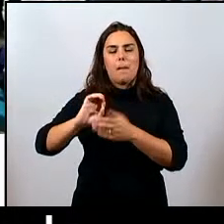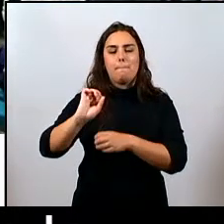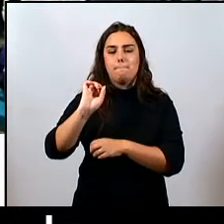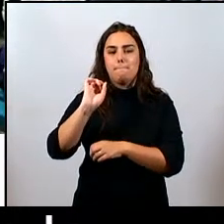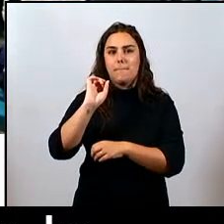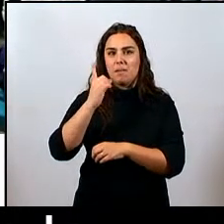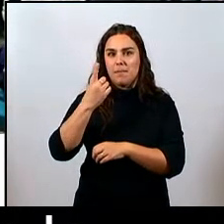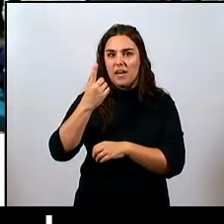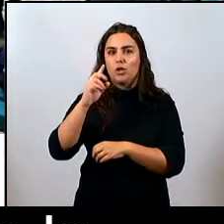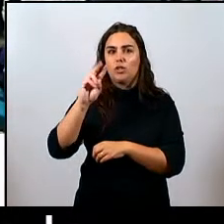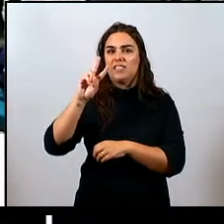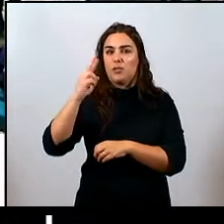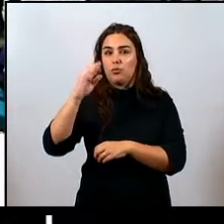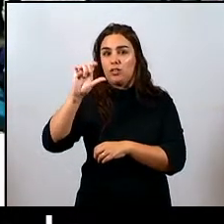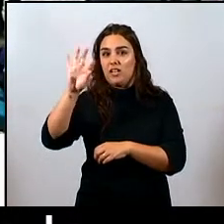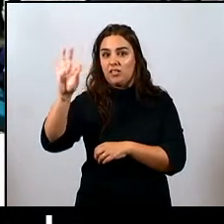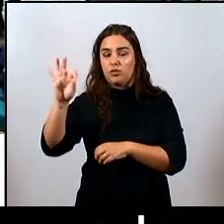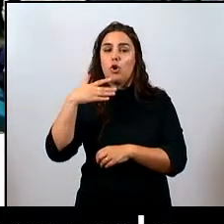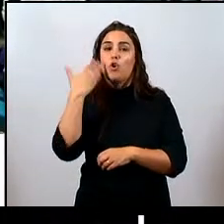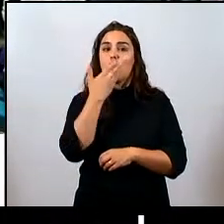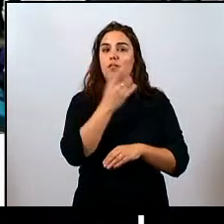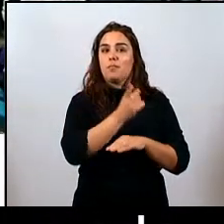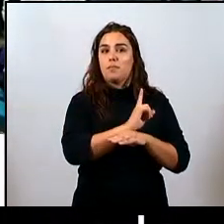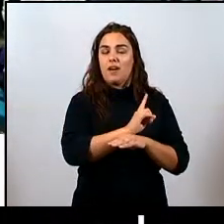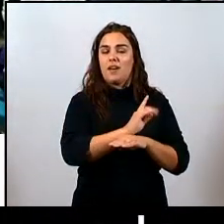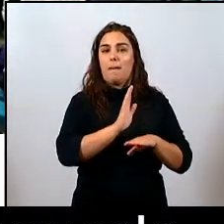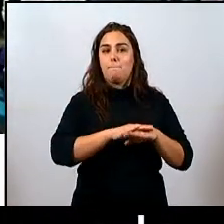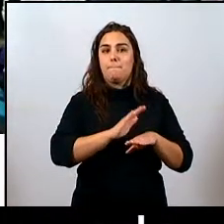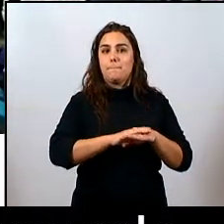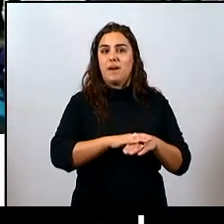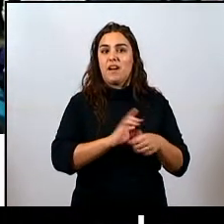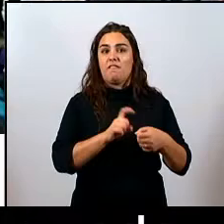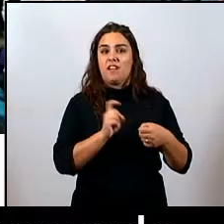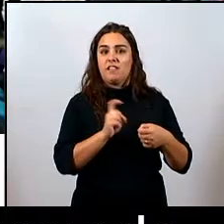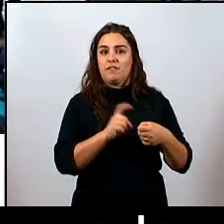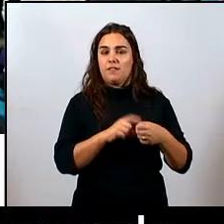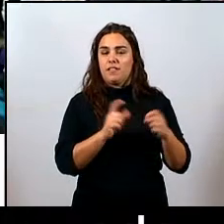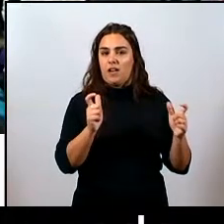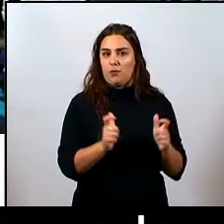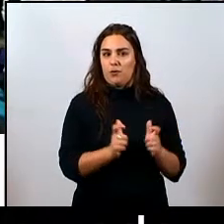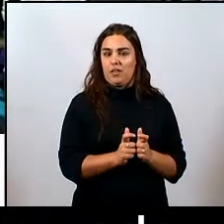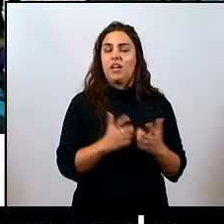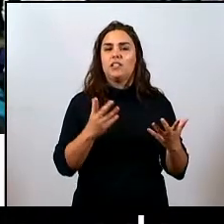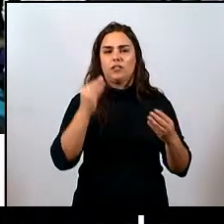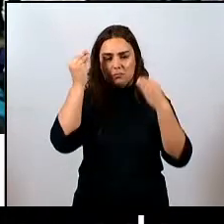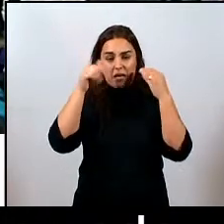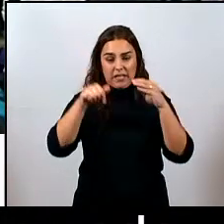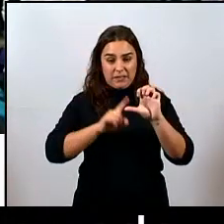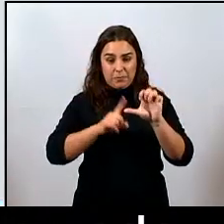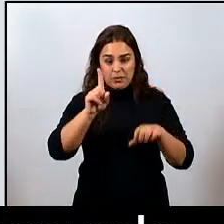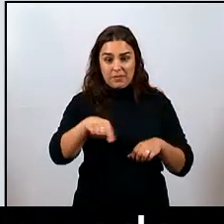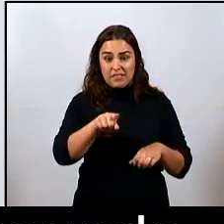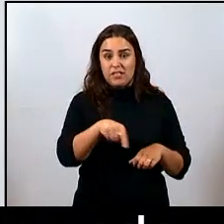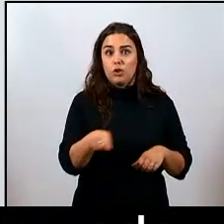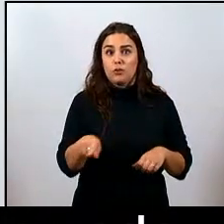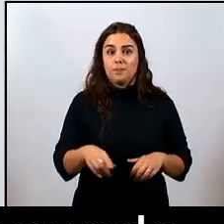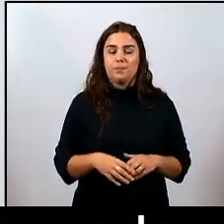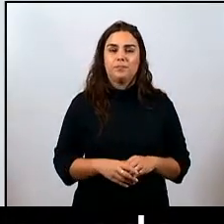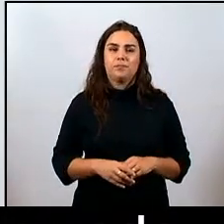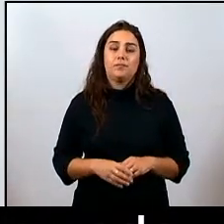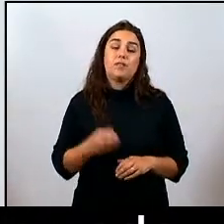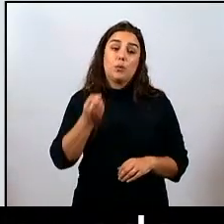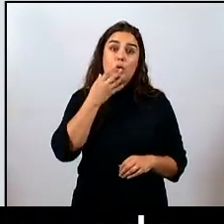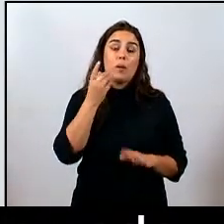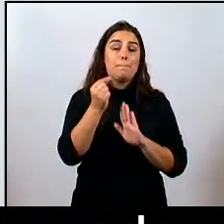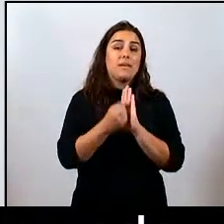y segundo de la ESO en los colegios de primaria para reducir el absentismo. ¿Se está planteando algo parecido aquí en Extremadura? Bueno, las